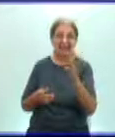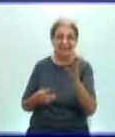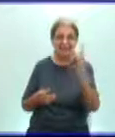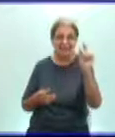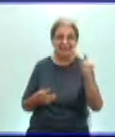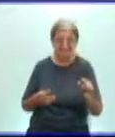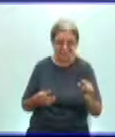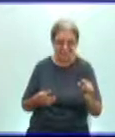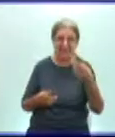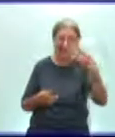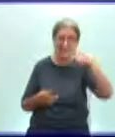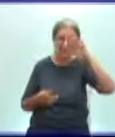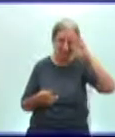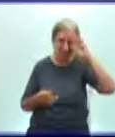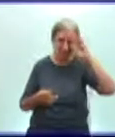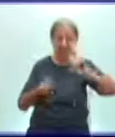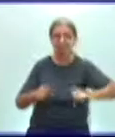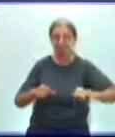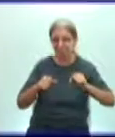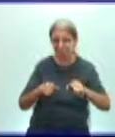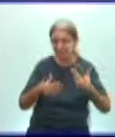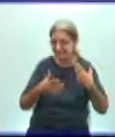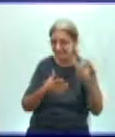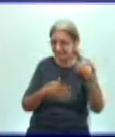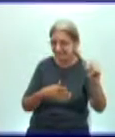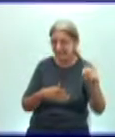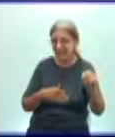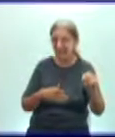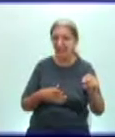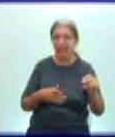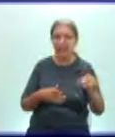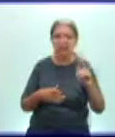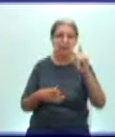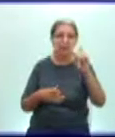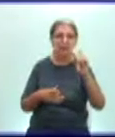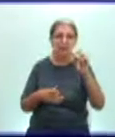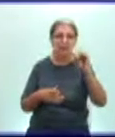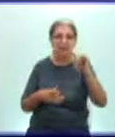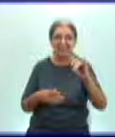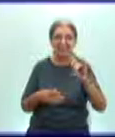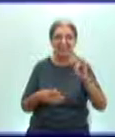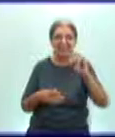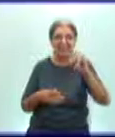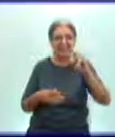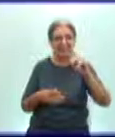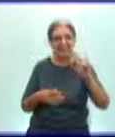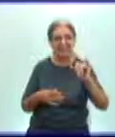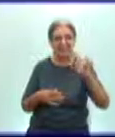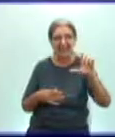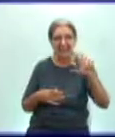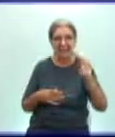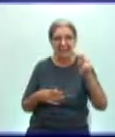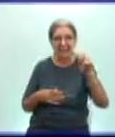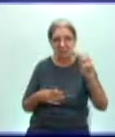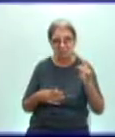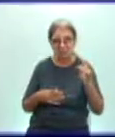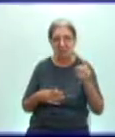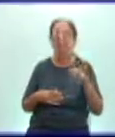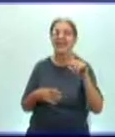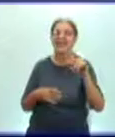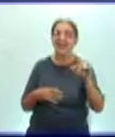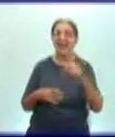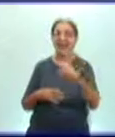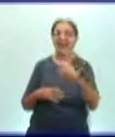un cubano, un dominicano y un haitiano. Cuando usted lee el cuento, usted va a descubrir por